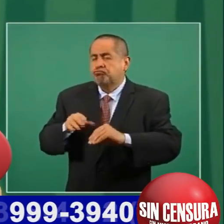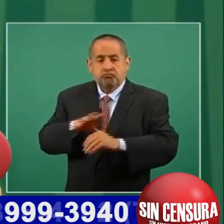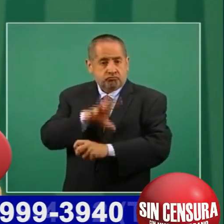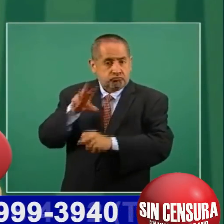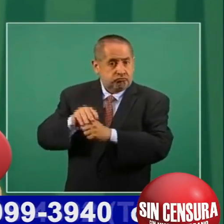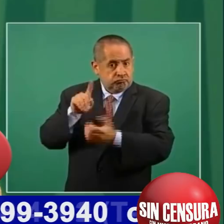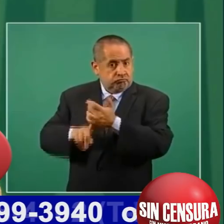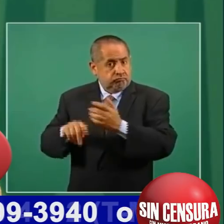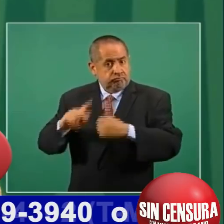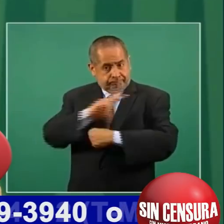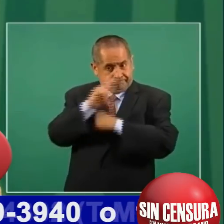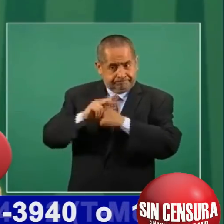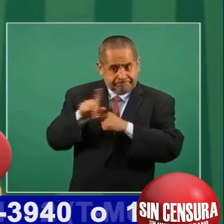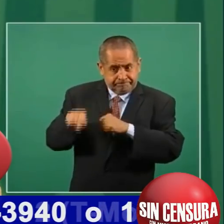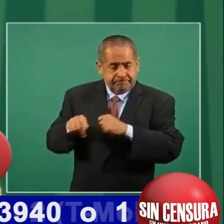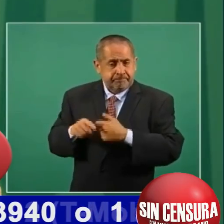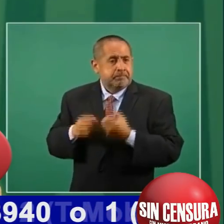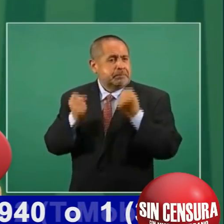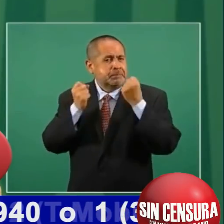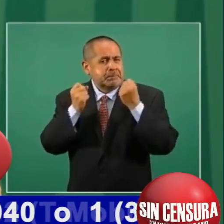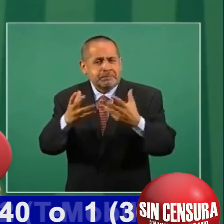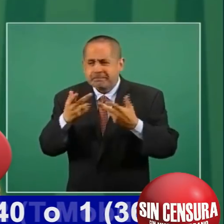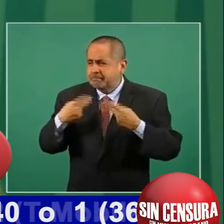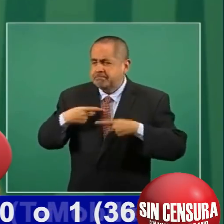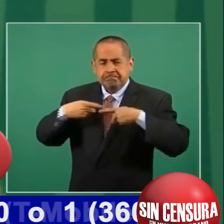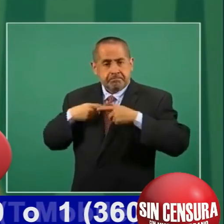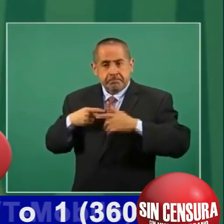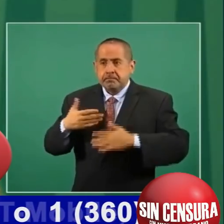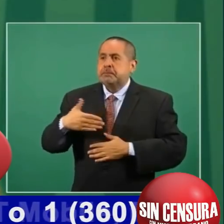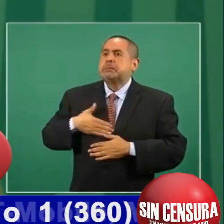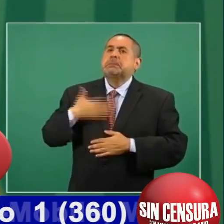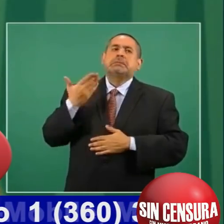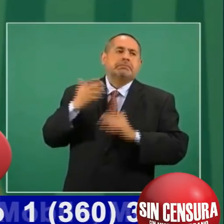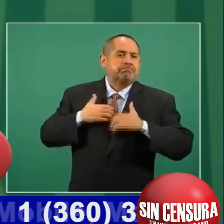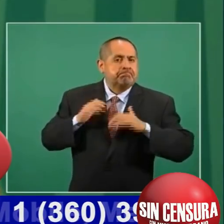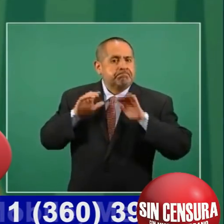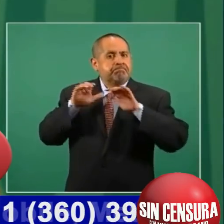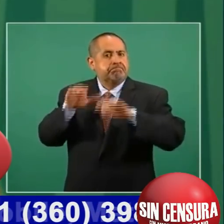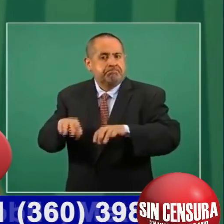país, los empleos que se generaron